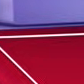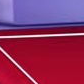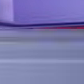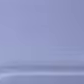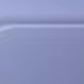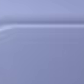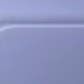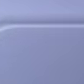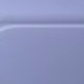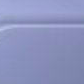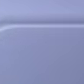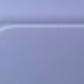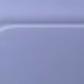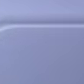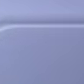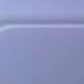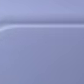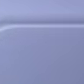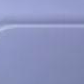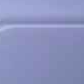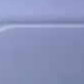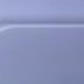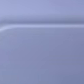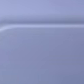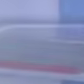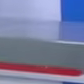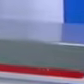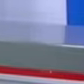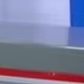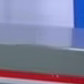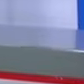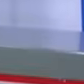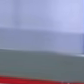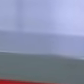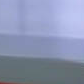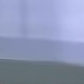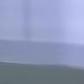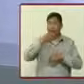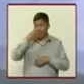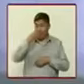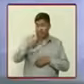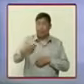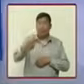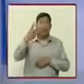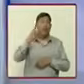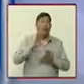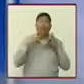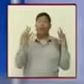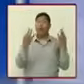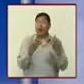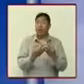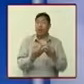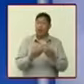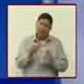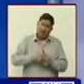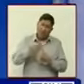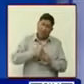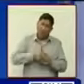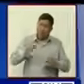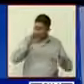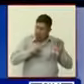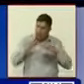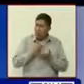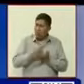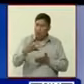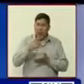En instantes en Al Día. En instantes hablaremos de una familia que no escatima recursos para